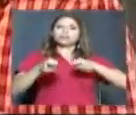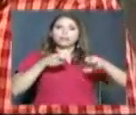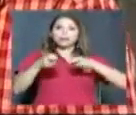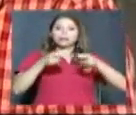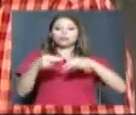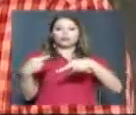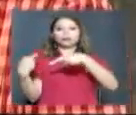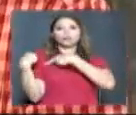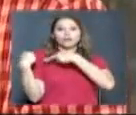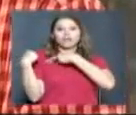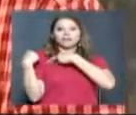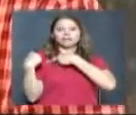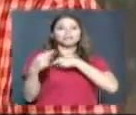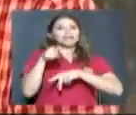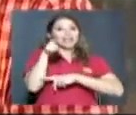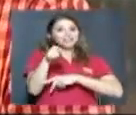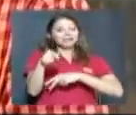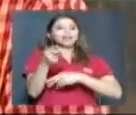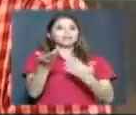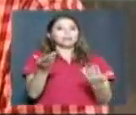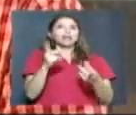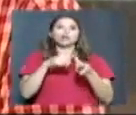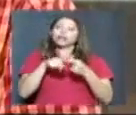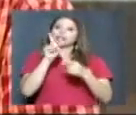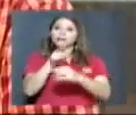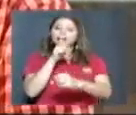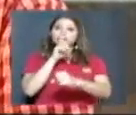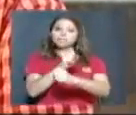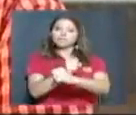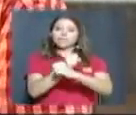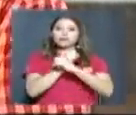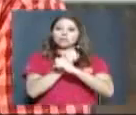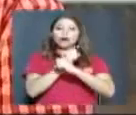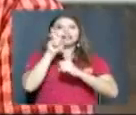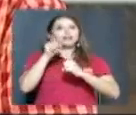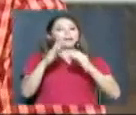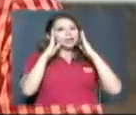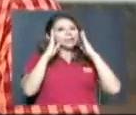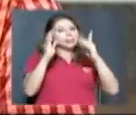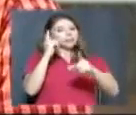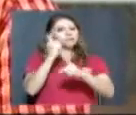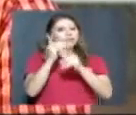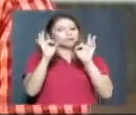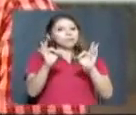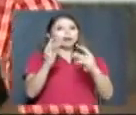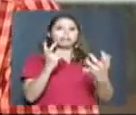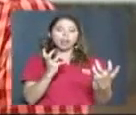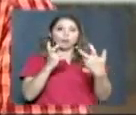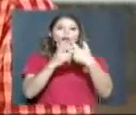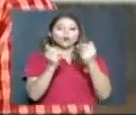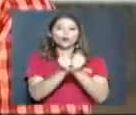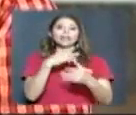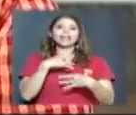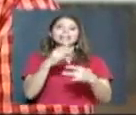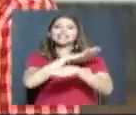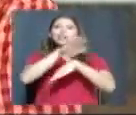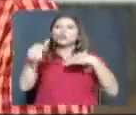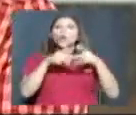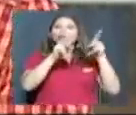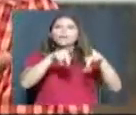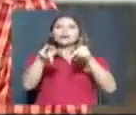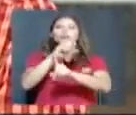este y de todos los recursos, debe asegurar entonces que esa administración se atienda como se debe, de acuerdo con los intereses y las necesidades de toda la colectividad.